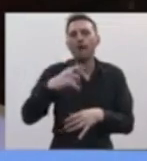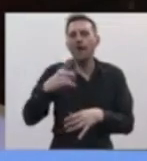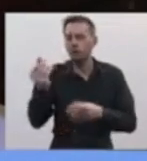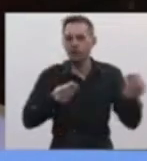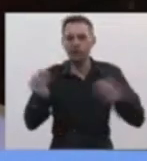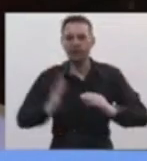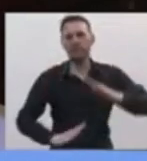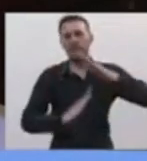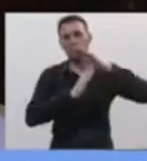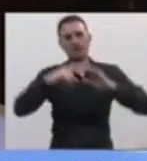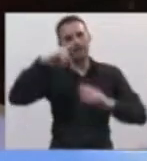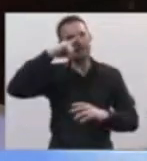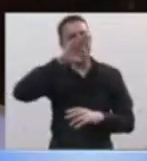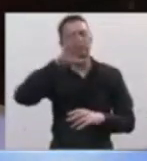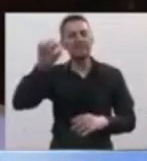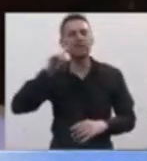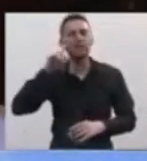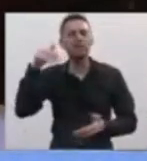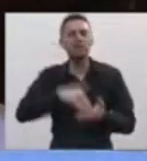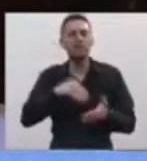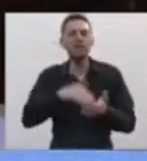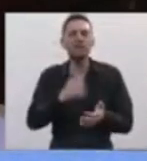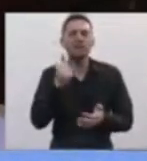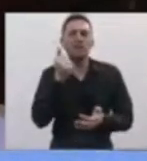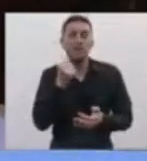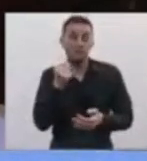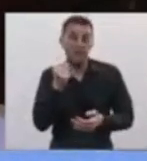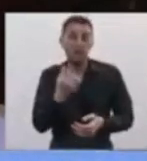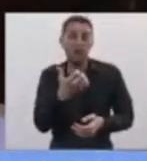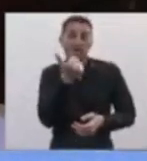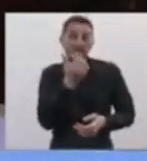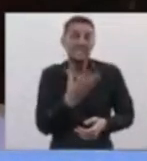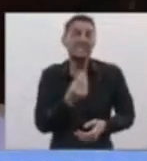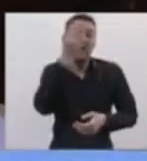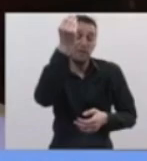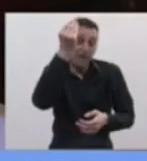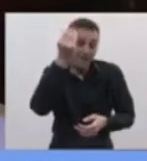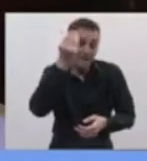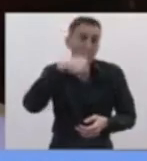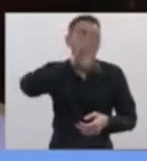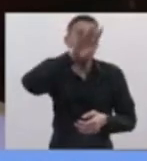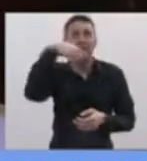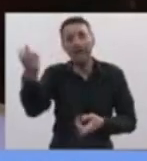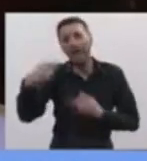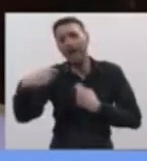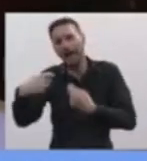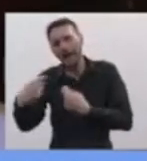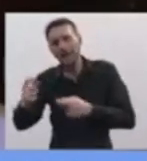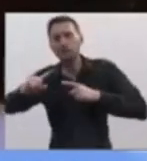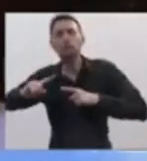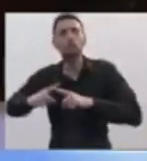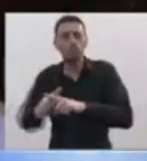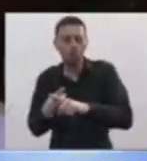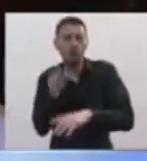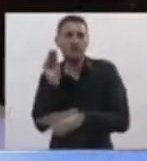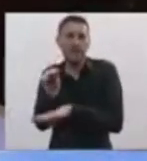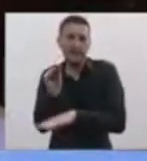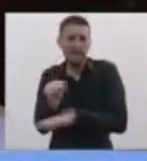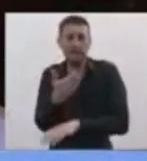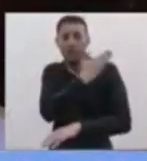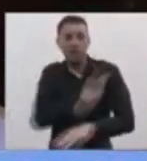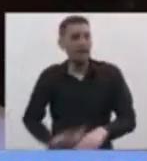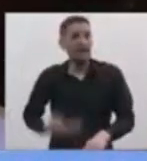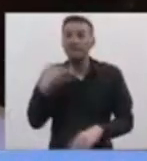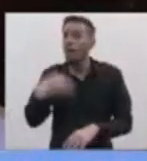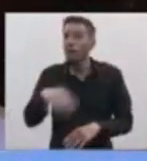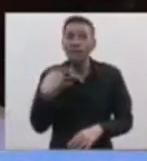700 mil millones de pesos seis veces lo que gastamos en los programa de política alimentaria dijo el miembro informante el estado tiene que hacer